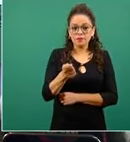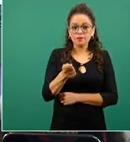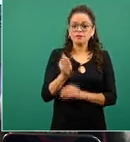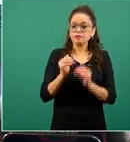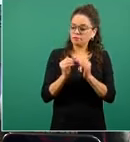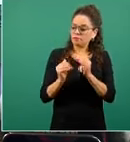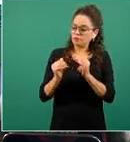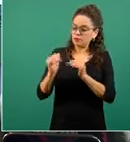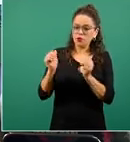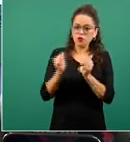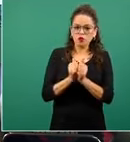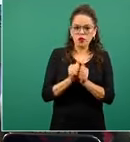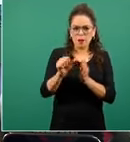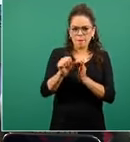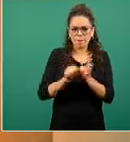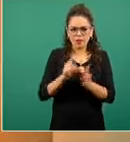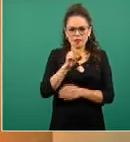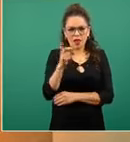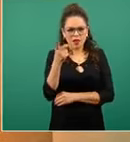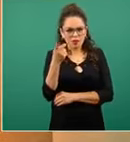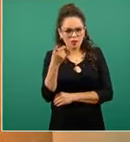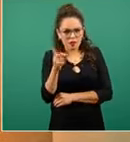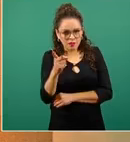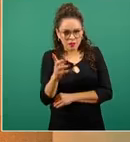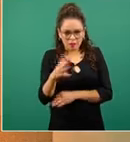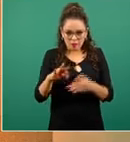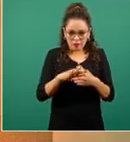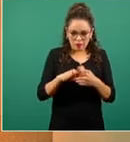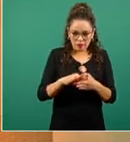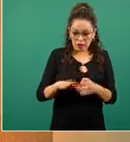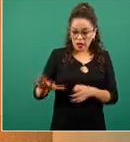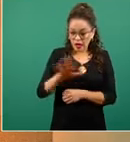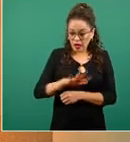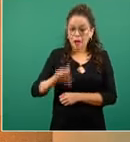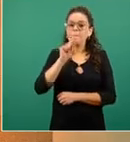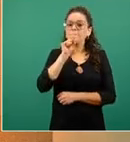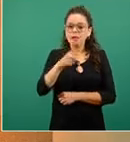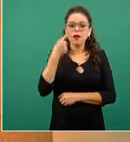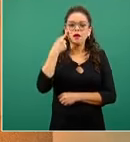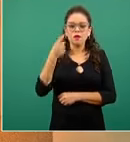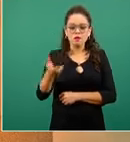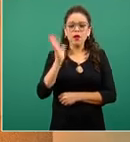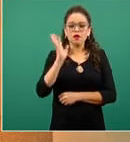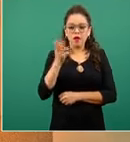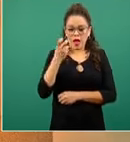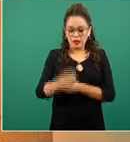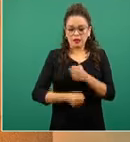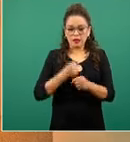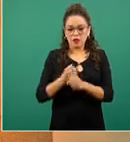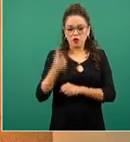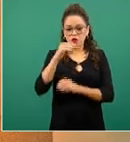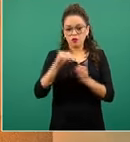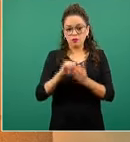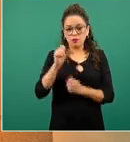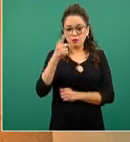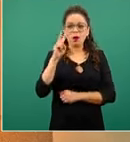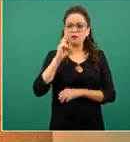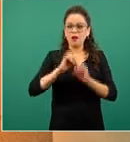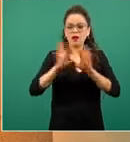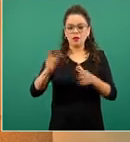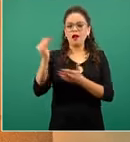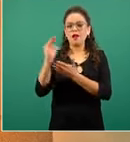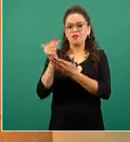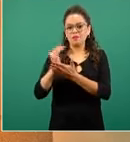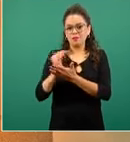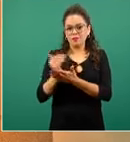las fechas o en los meses de diciembre, pues también está empezando a presentar a partir de este año 2021 un descenso